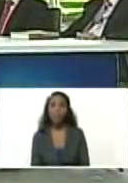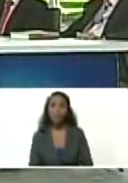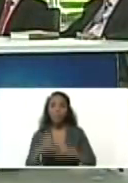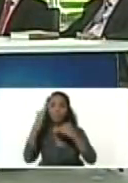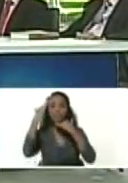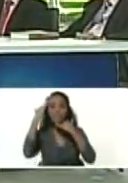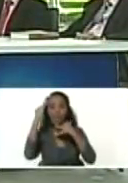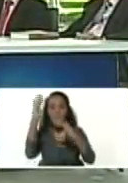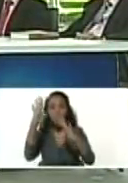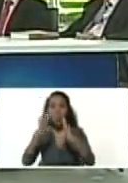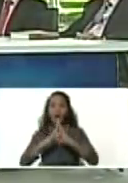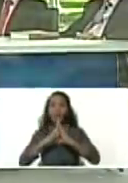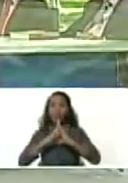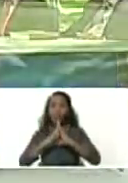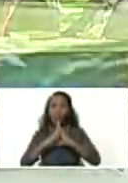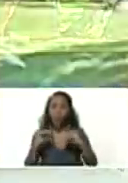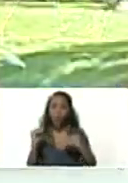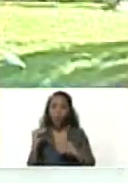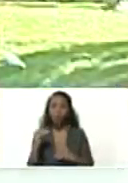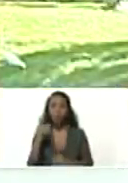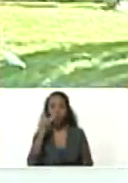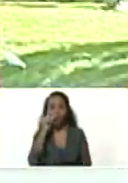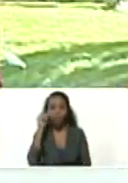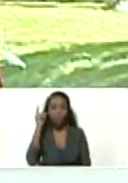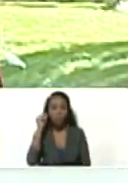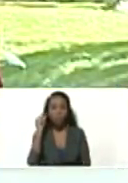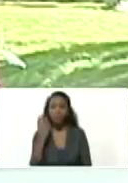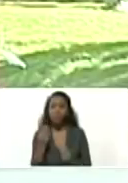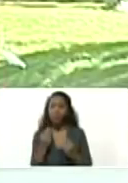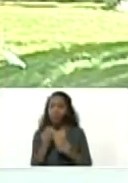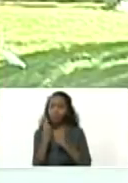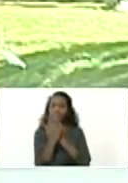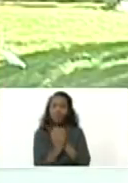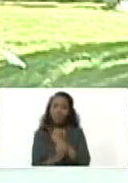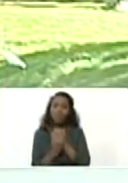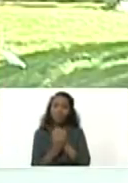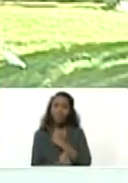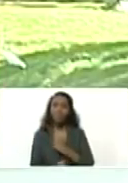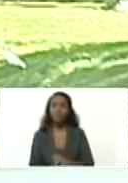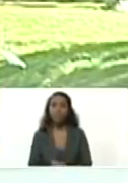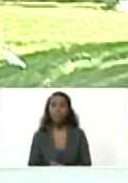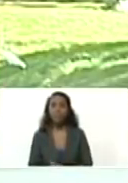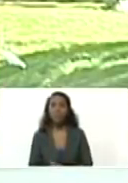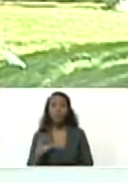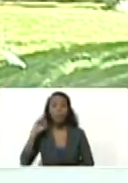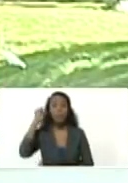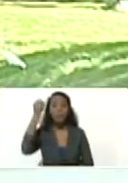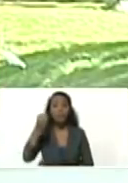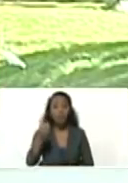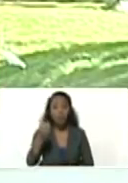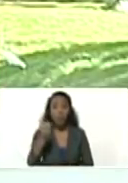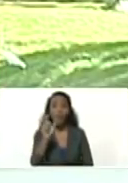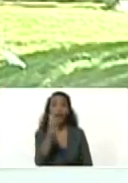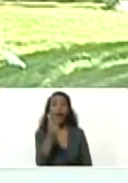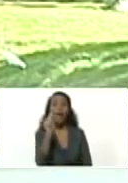Saludos a todos, a todas, con mucho cariño. Pastor Moisés García me acaba de hacer un